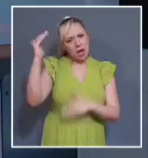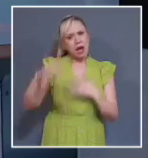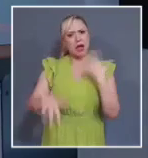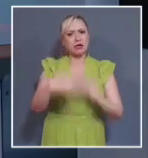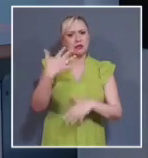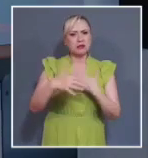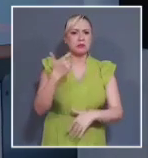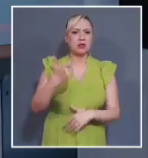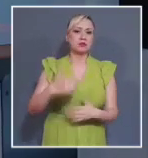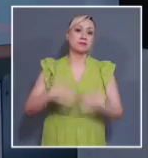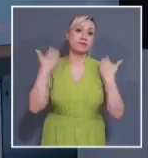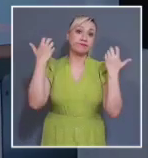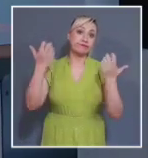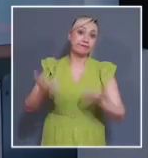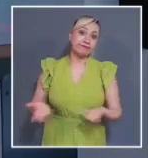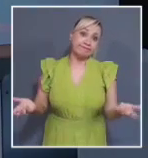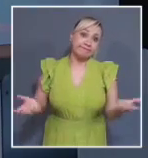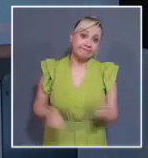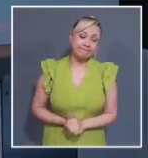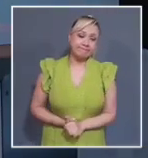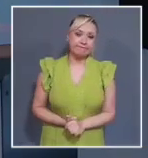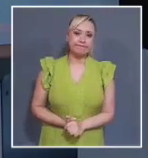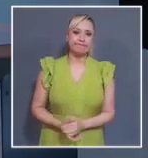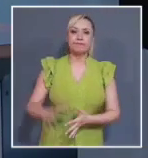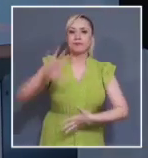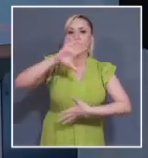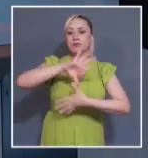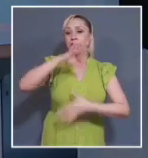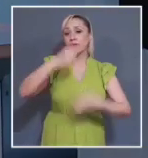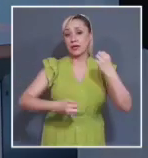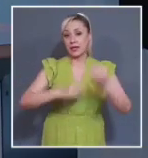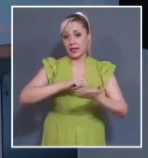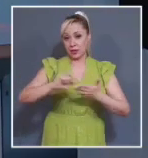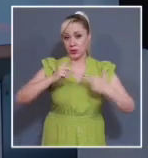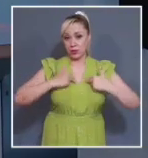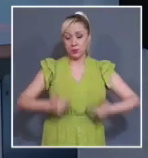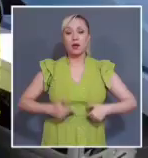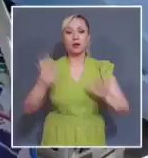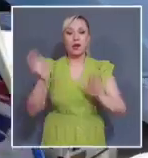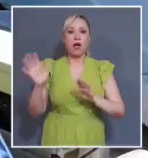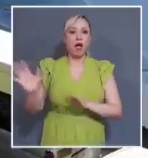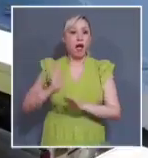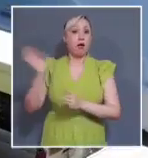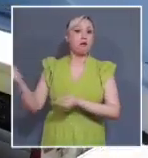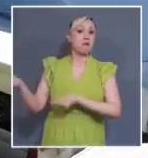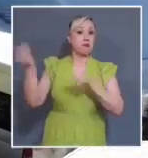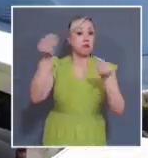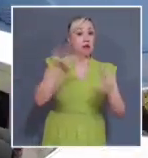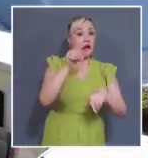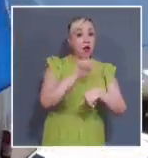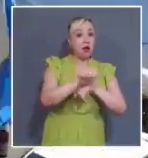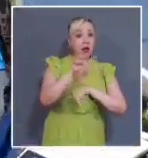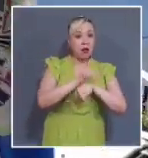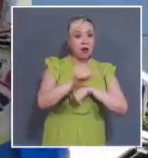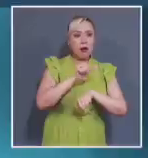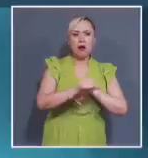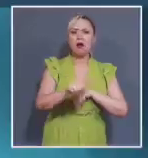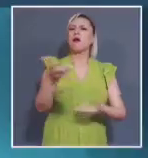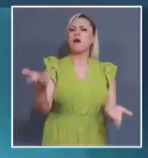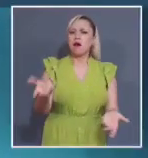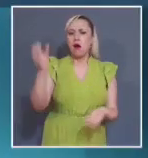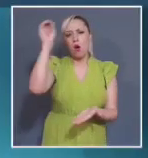La Corte Interamericana de Derechos Humanos recibió de la República Argentina una solicitud de opinión consultiva